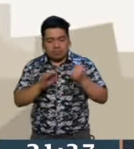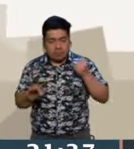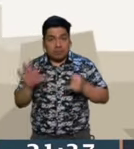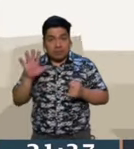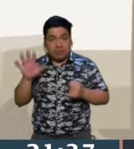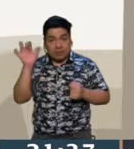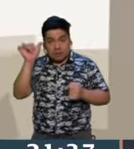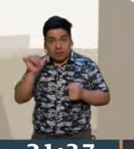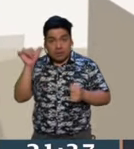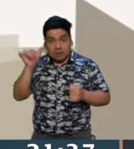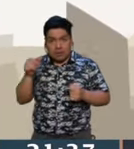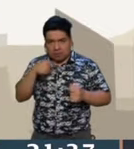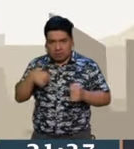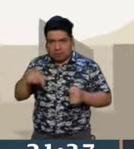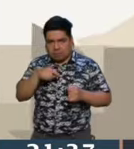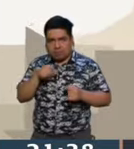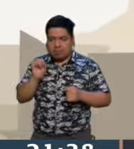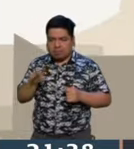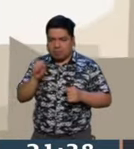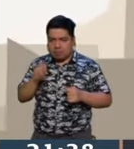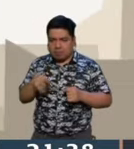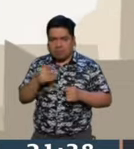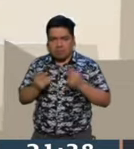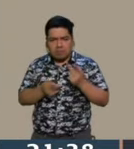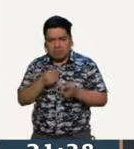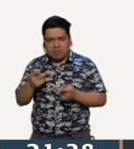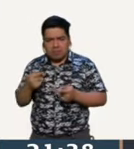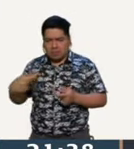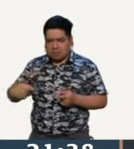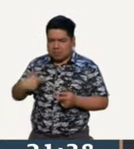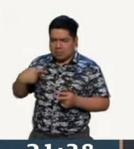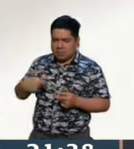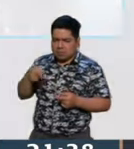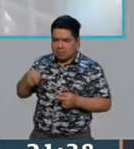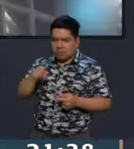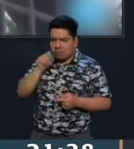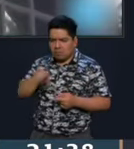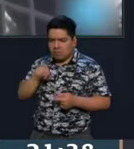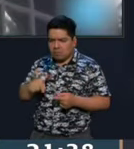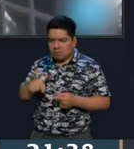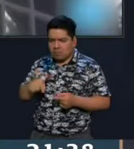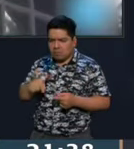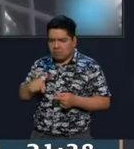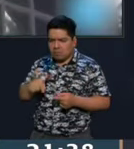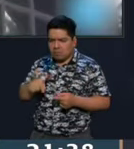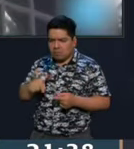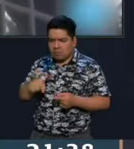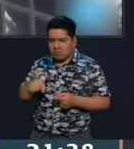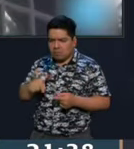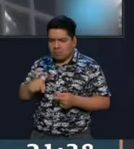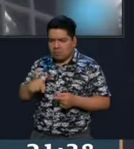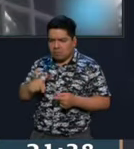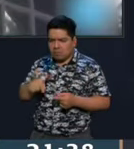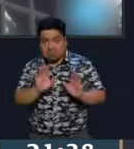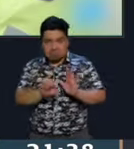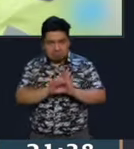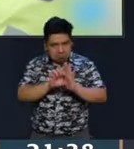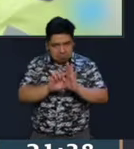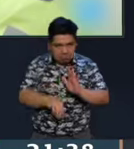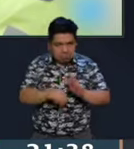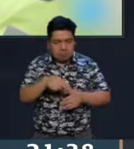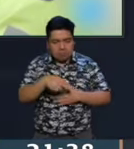de abril, que estamos viviendo tiempos estelares, querido Braulio, tú me preguntabas me hacías esta misma pregunta y yo te decía, mientras por un lado esté